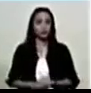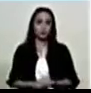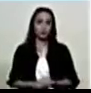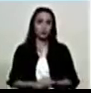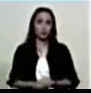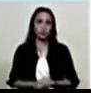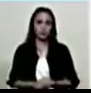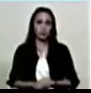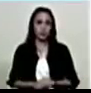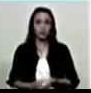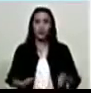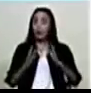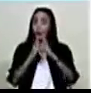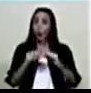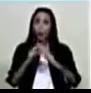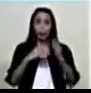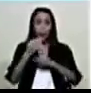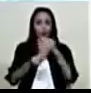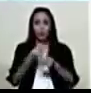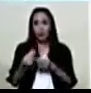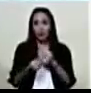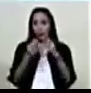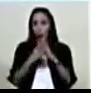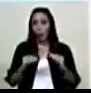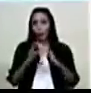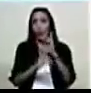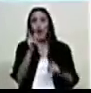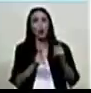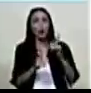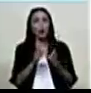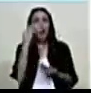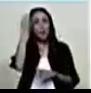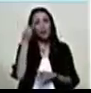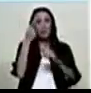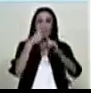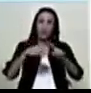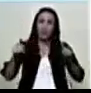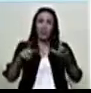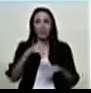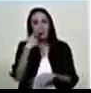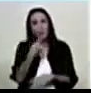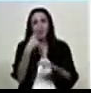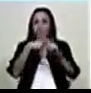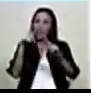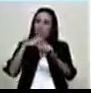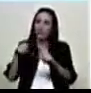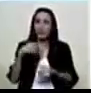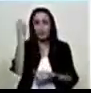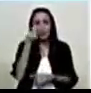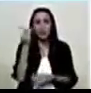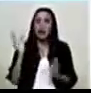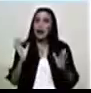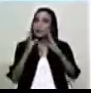porque todos y todas hacemos este país. Más allá de opiniones políticas diferentes. Todos somos uno